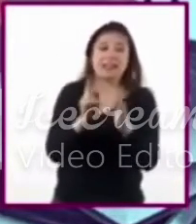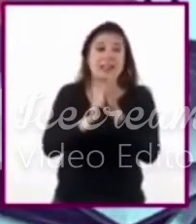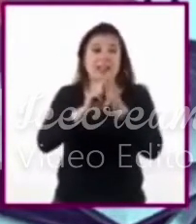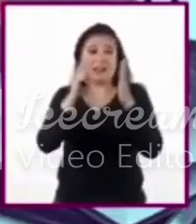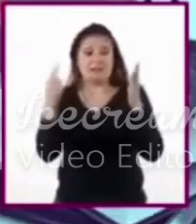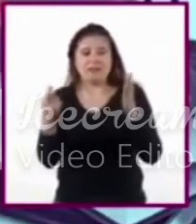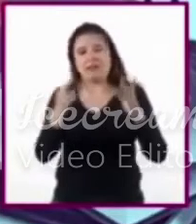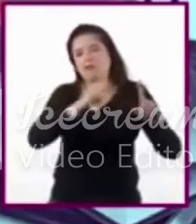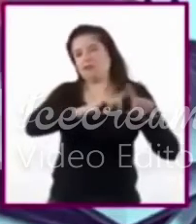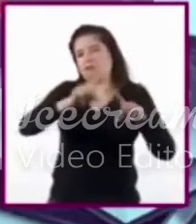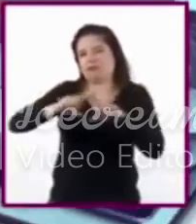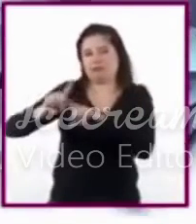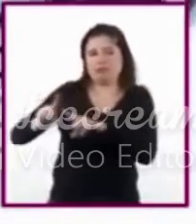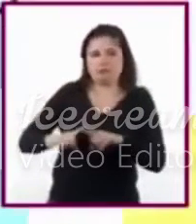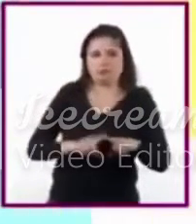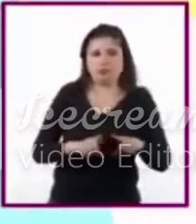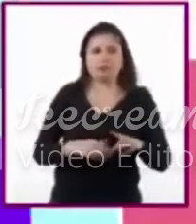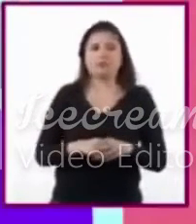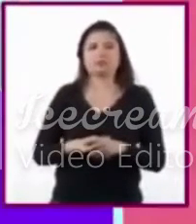revistas, etc.